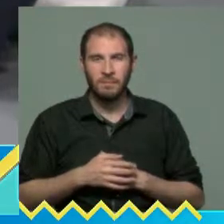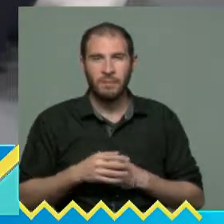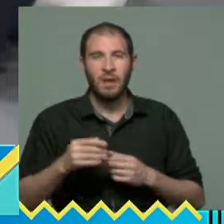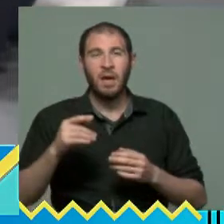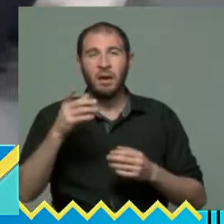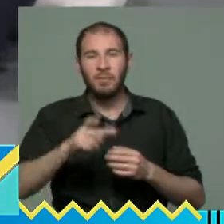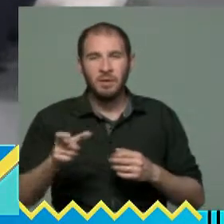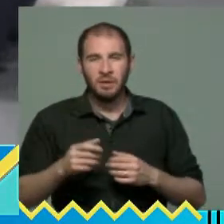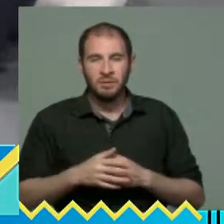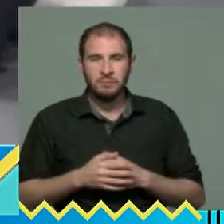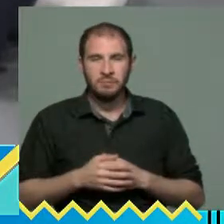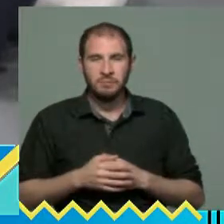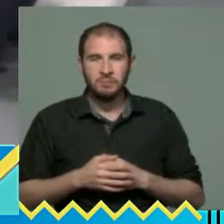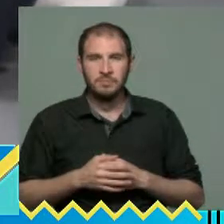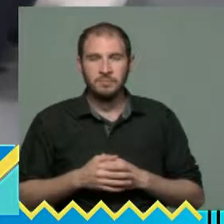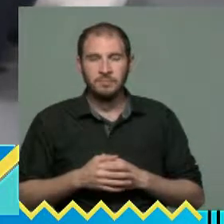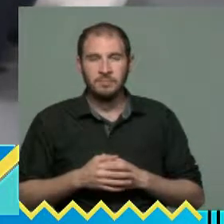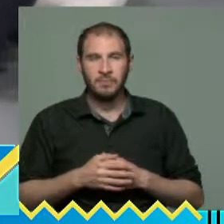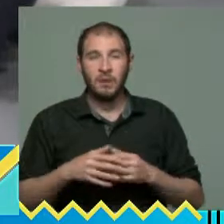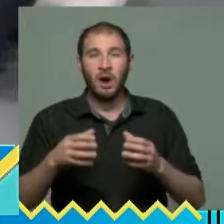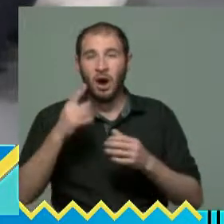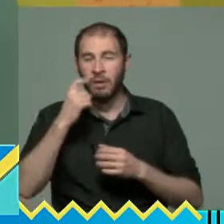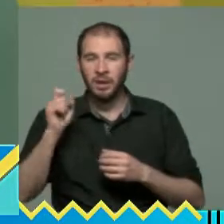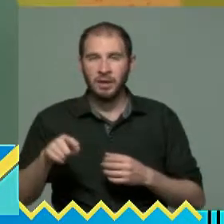gente de este señor